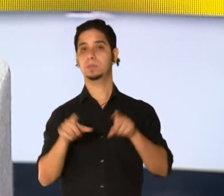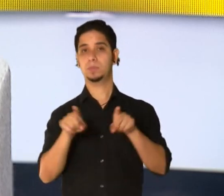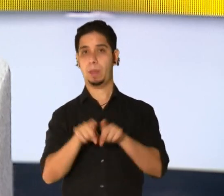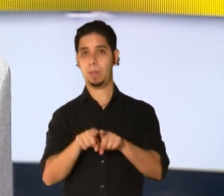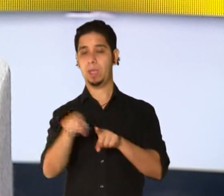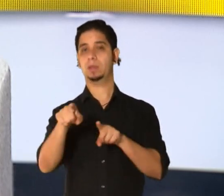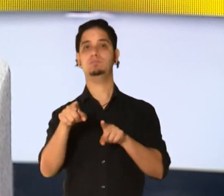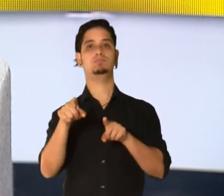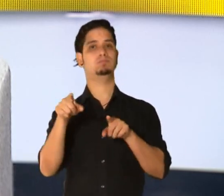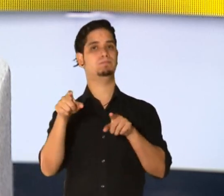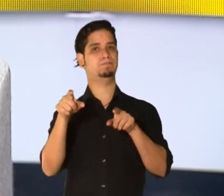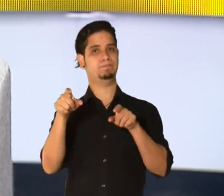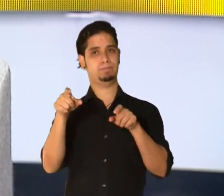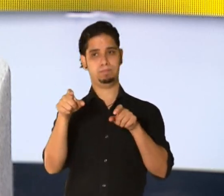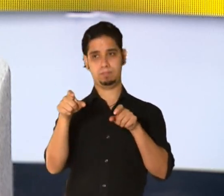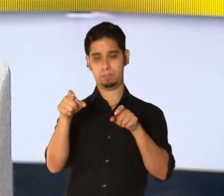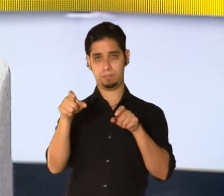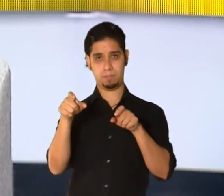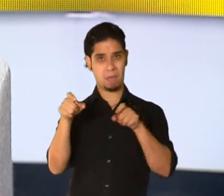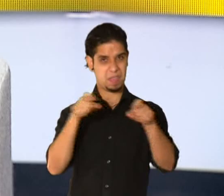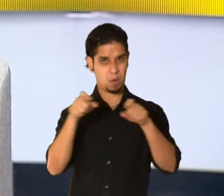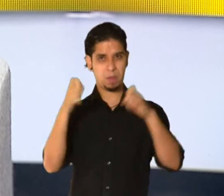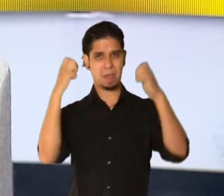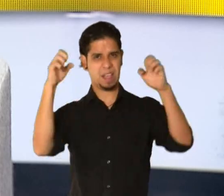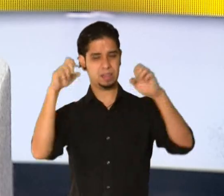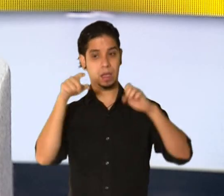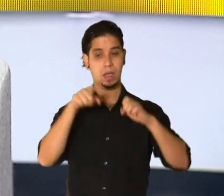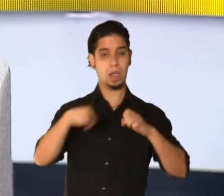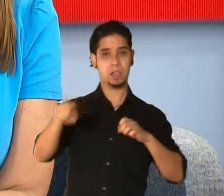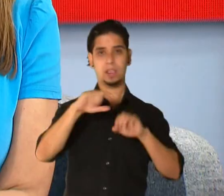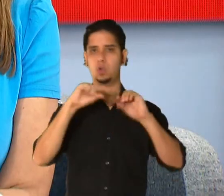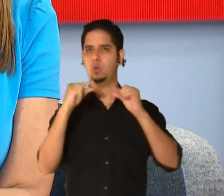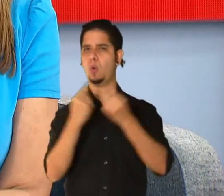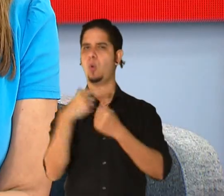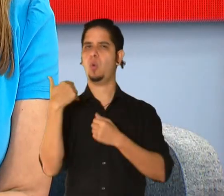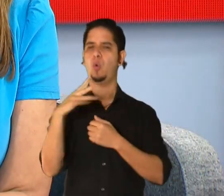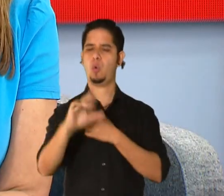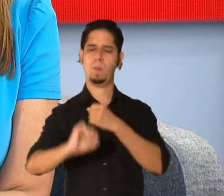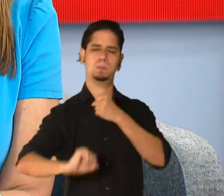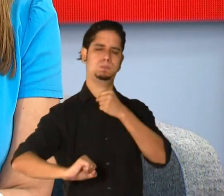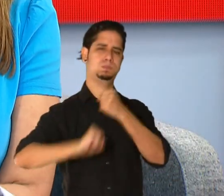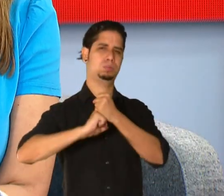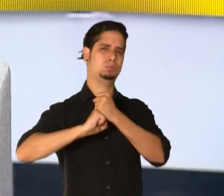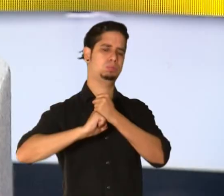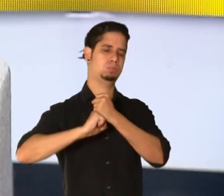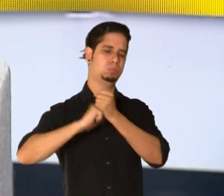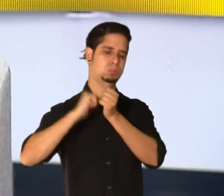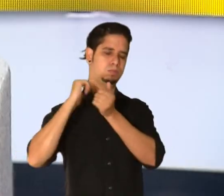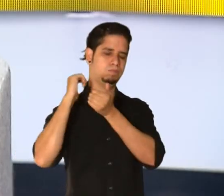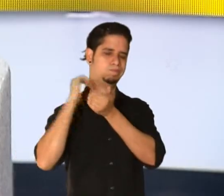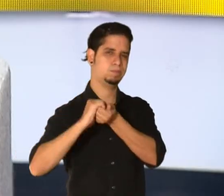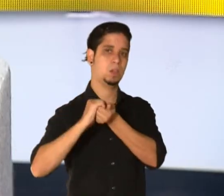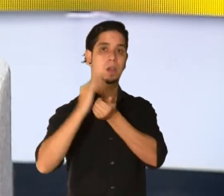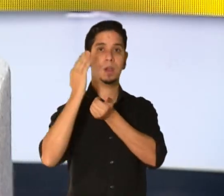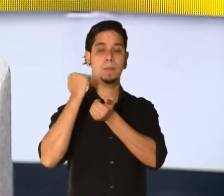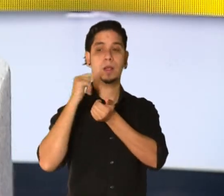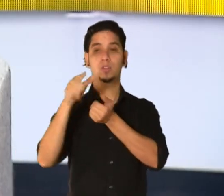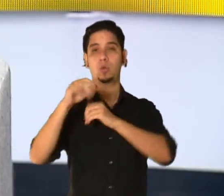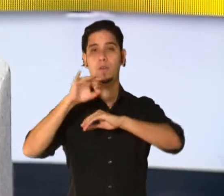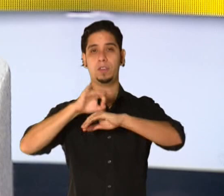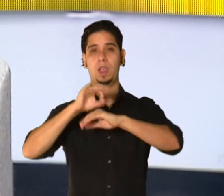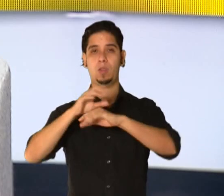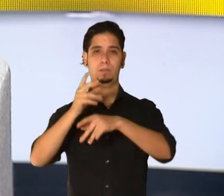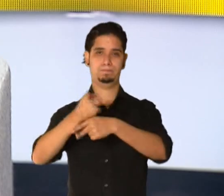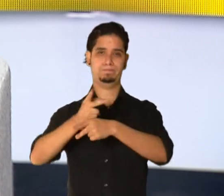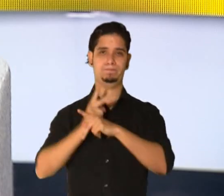de emergencias ha sido un ente colaborador, un aliado muy bueno, porque nos ha provisto de sus oficinas